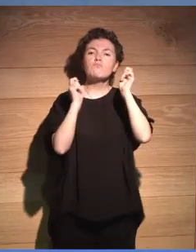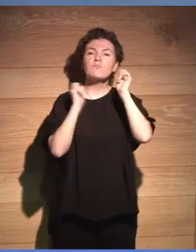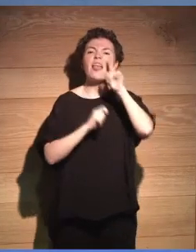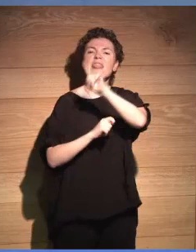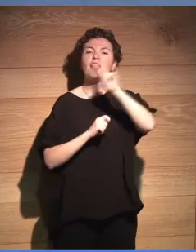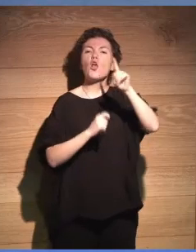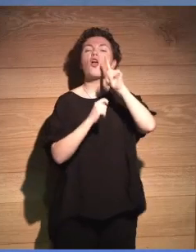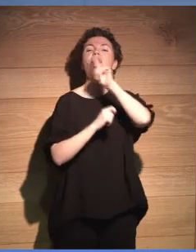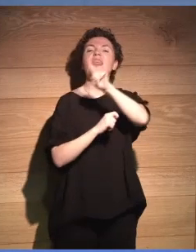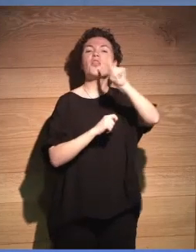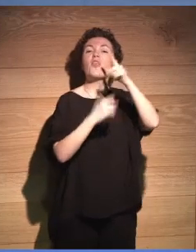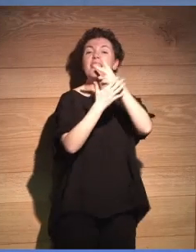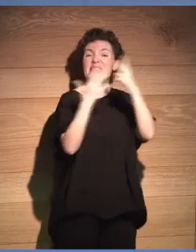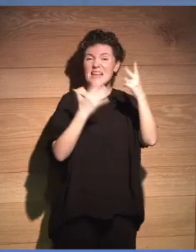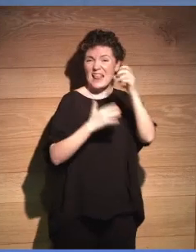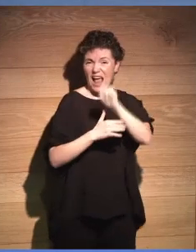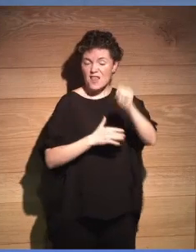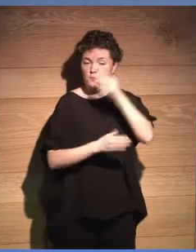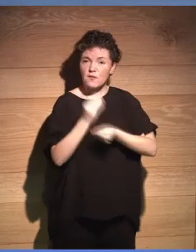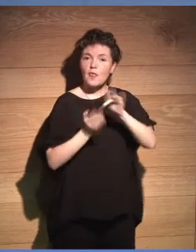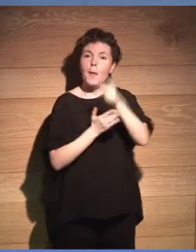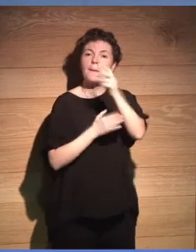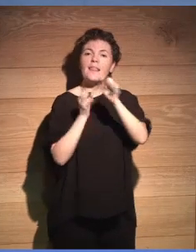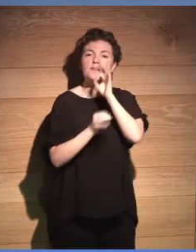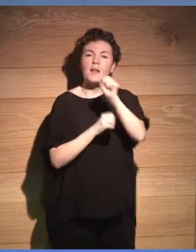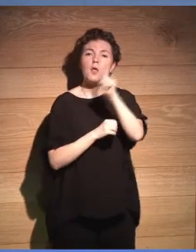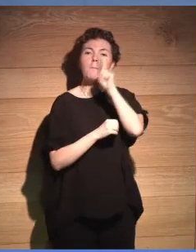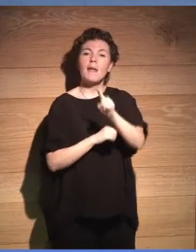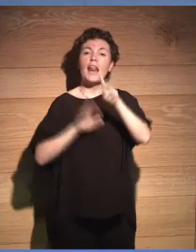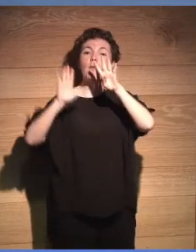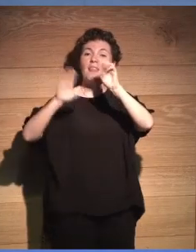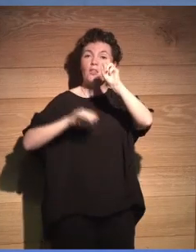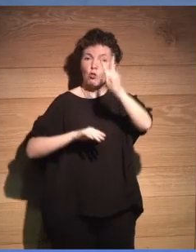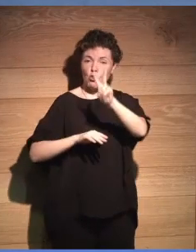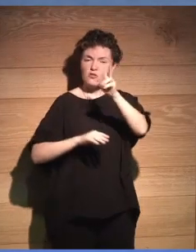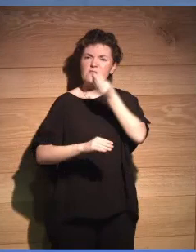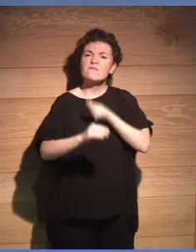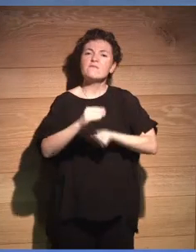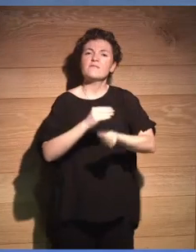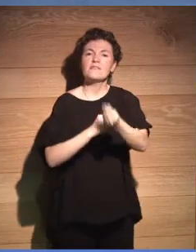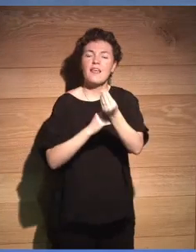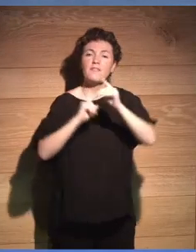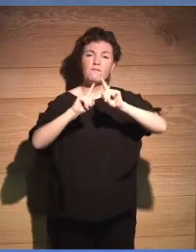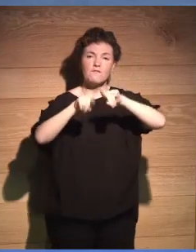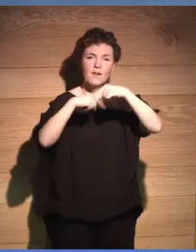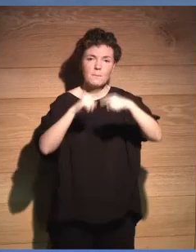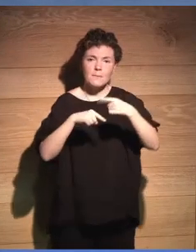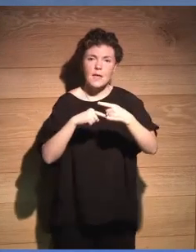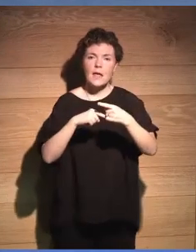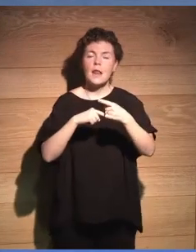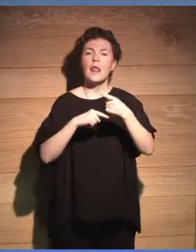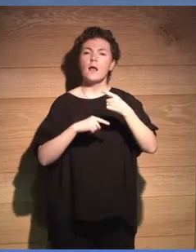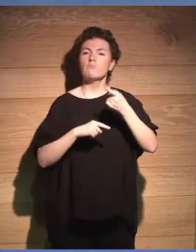117 años, ya que nació el 20 de septiembre de 1902 y nació en el seno de una familia